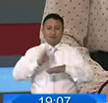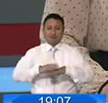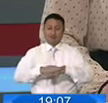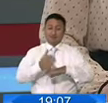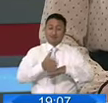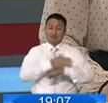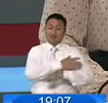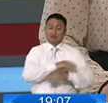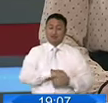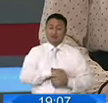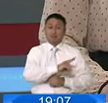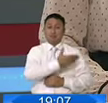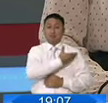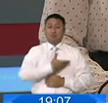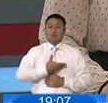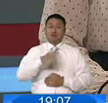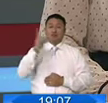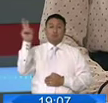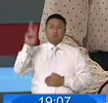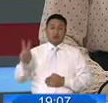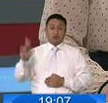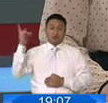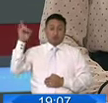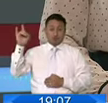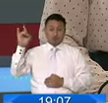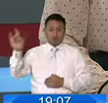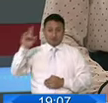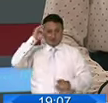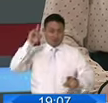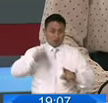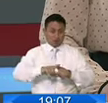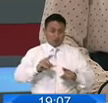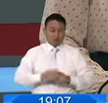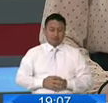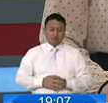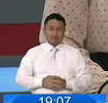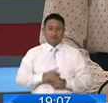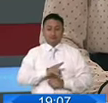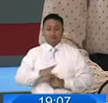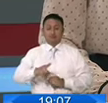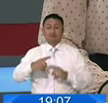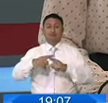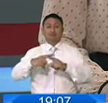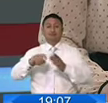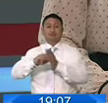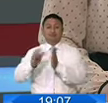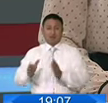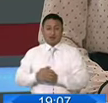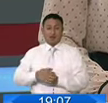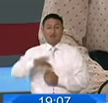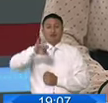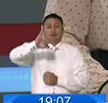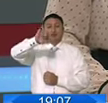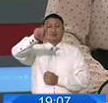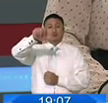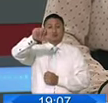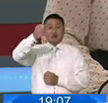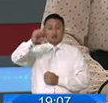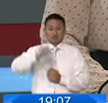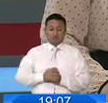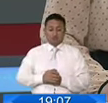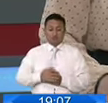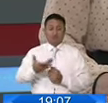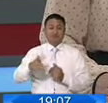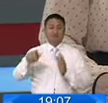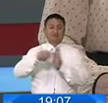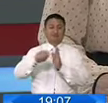de los presidentes de venezuela y bolivia a decirle el ex canciller josé ayala lasso el internacionalista raúl